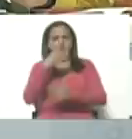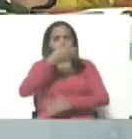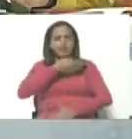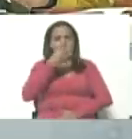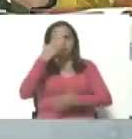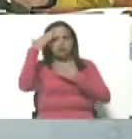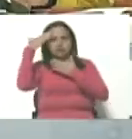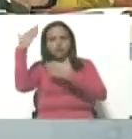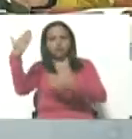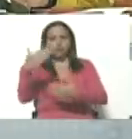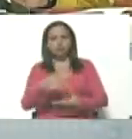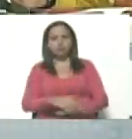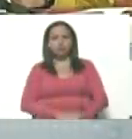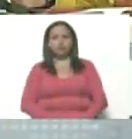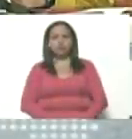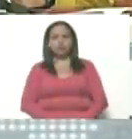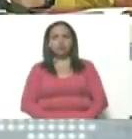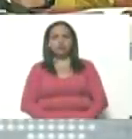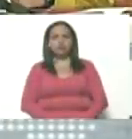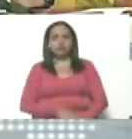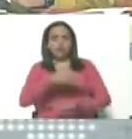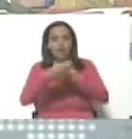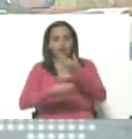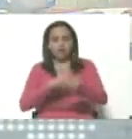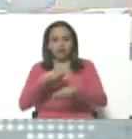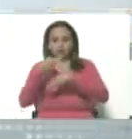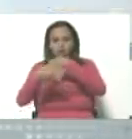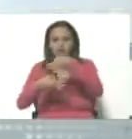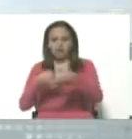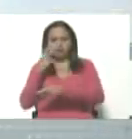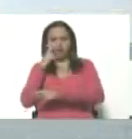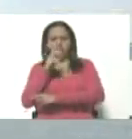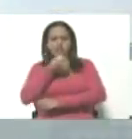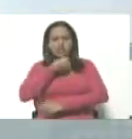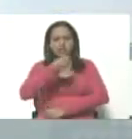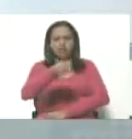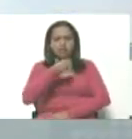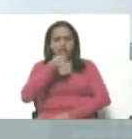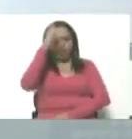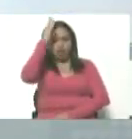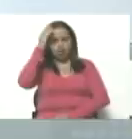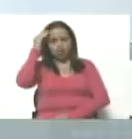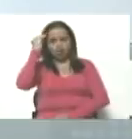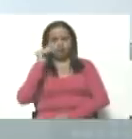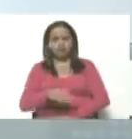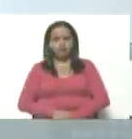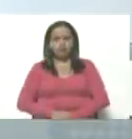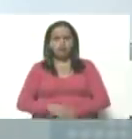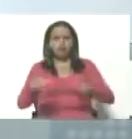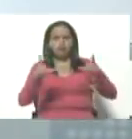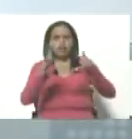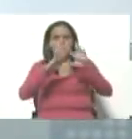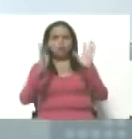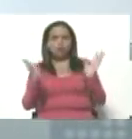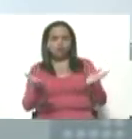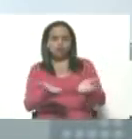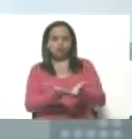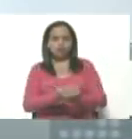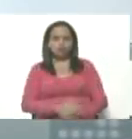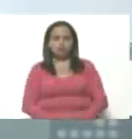saludos. Estaba haciendo este comentario, vi una entrevista de Donald Trump por Telemundo,